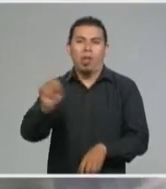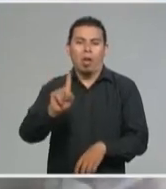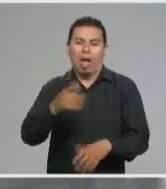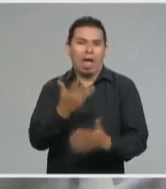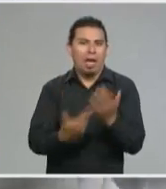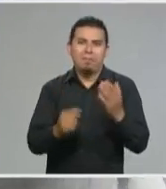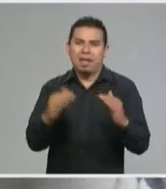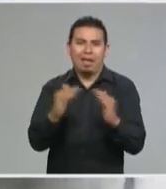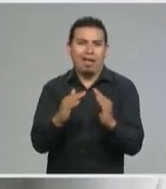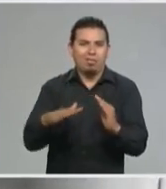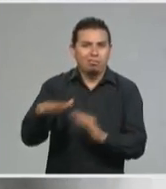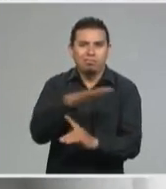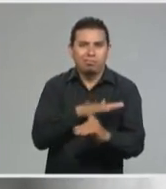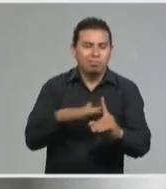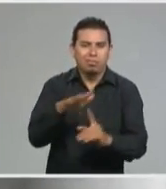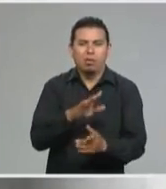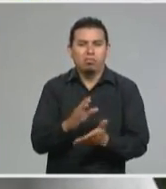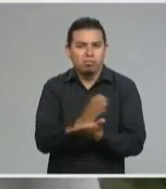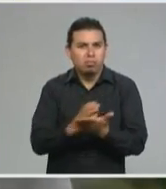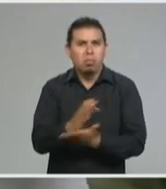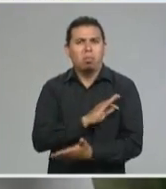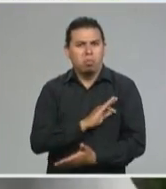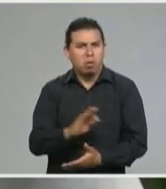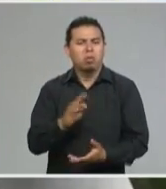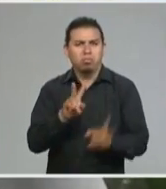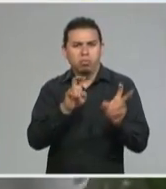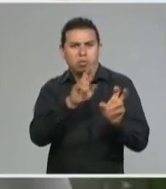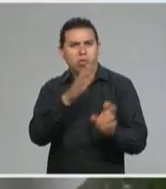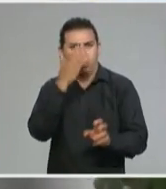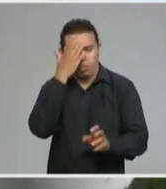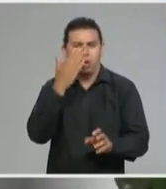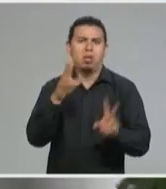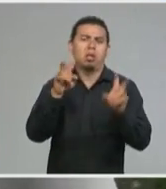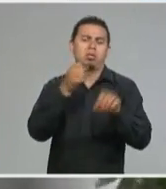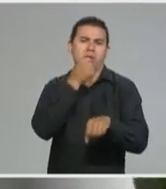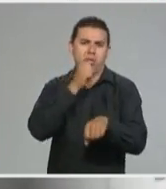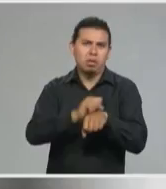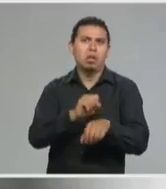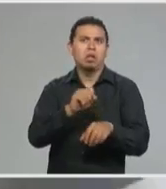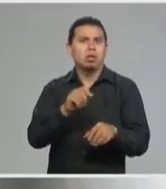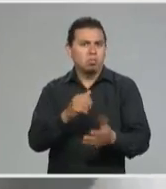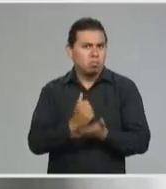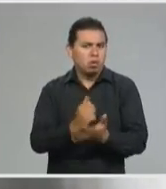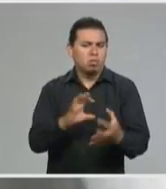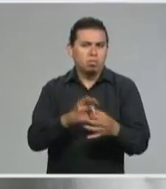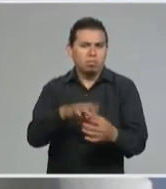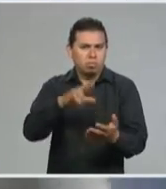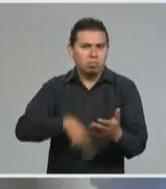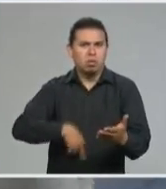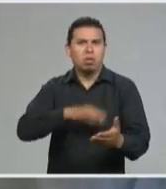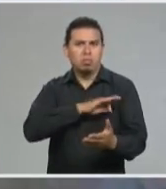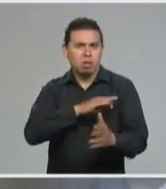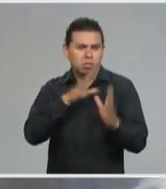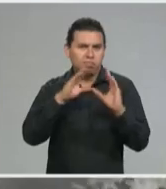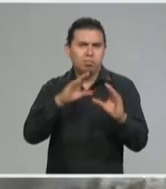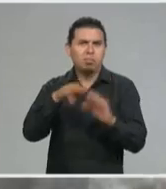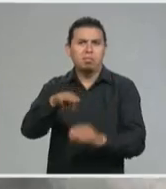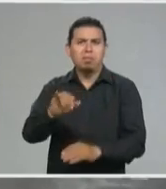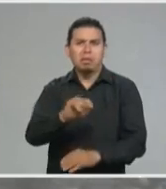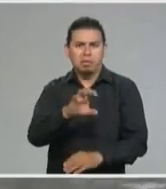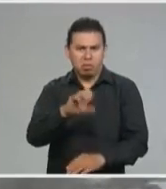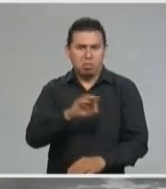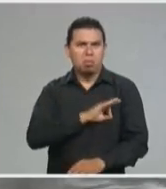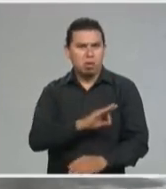con el gobierno del estado a través de la Secretaría de Asuntos Indígenas. Explicó que el convenio tiene como finalidad enseñar el